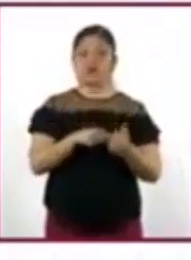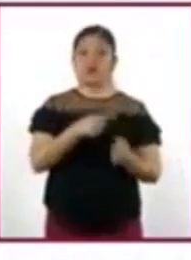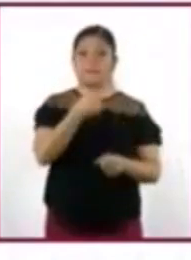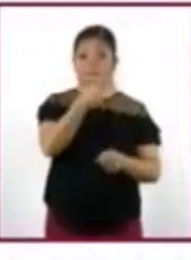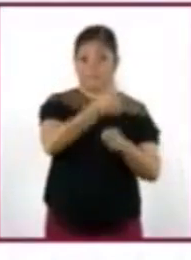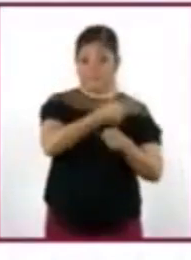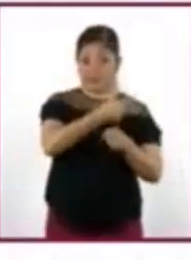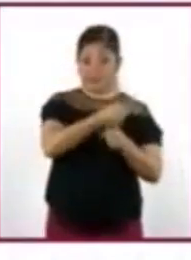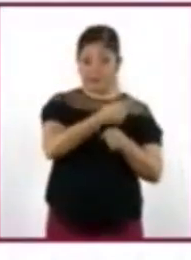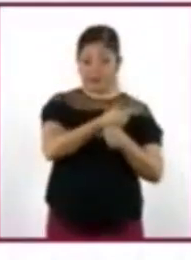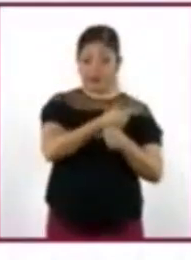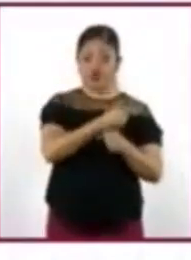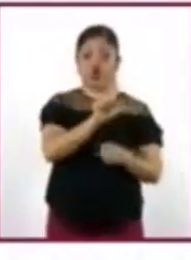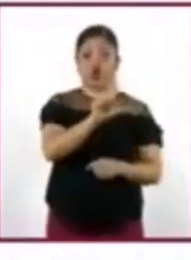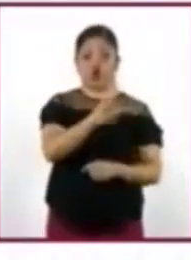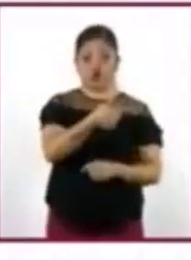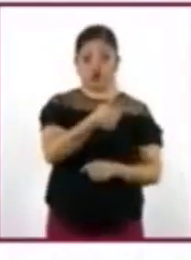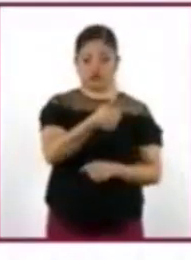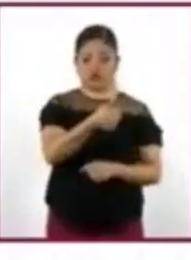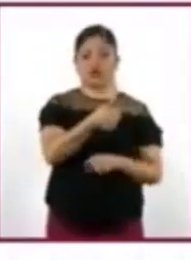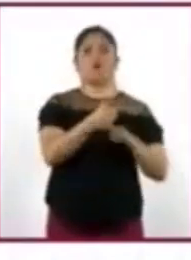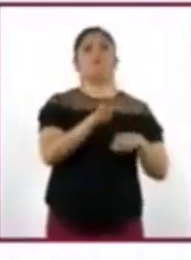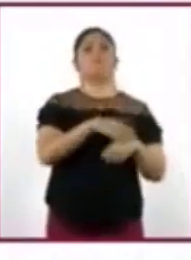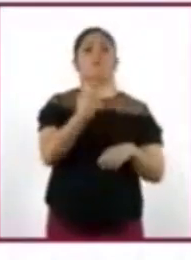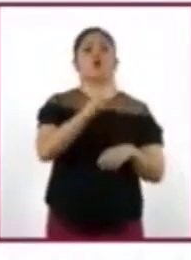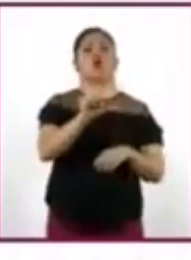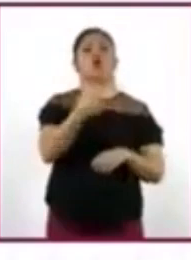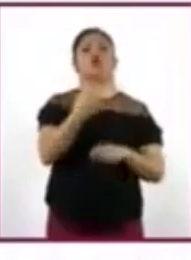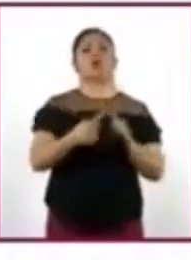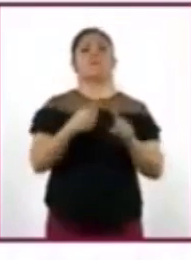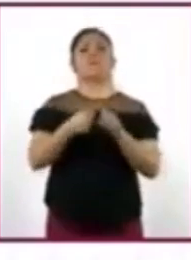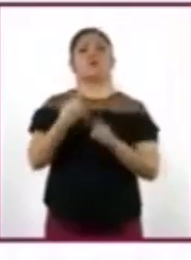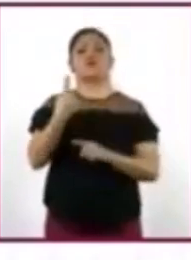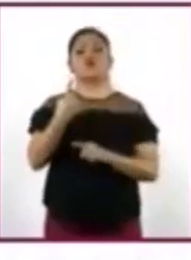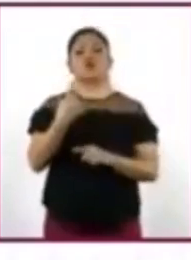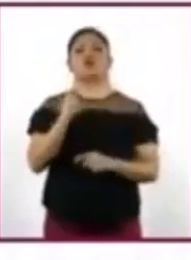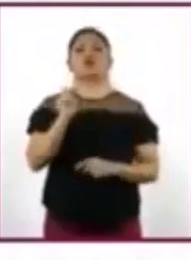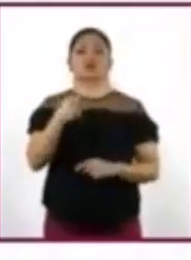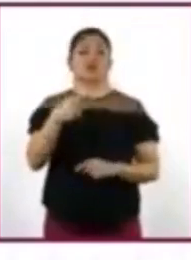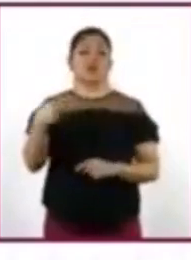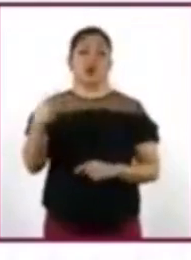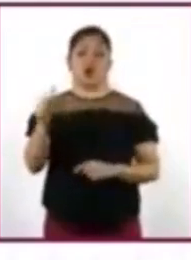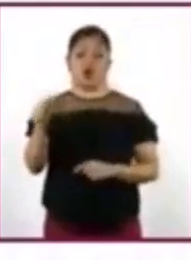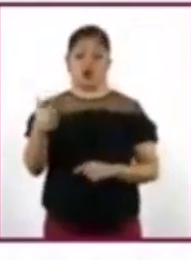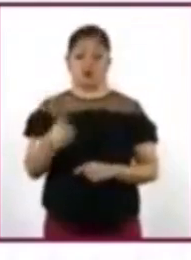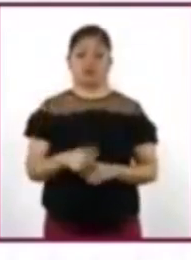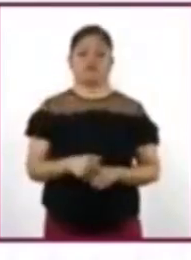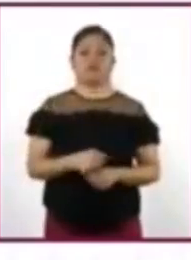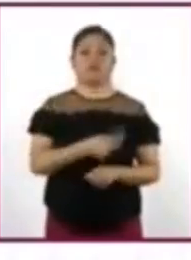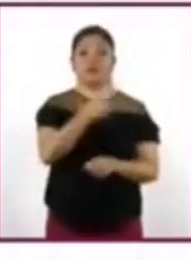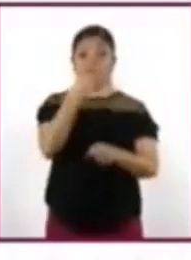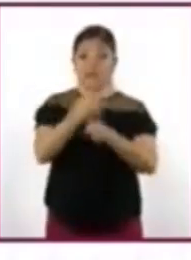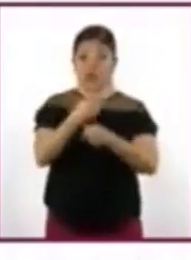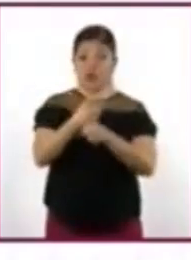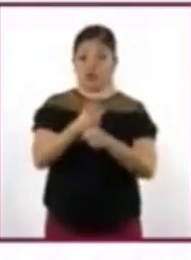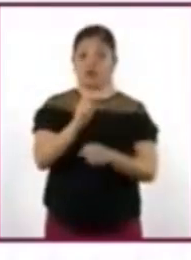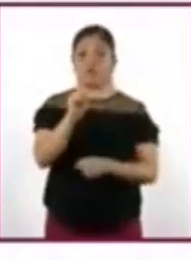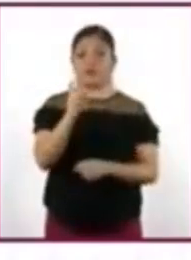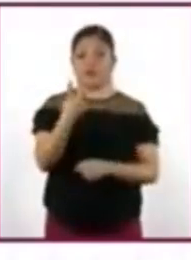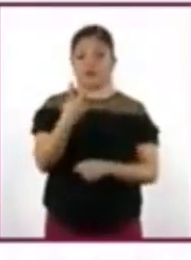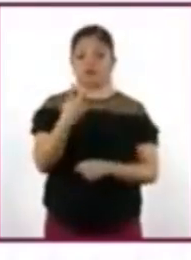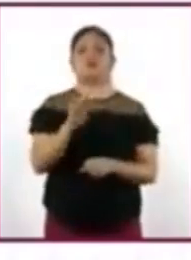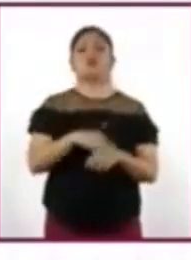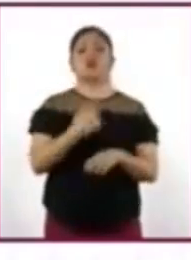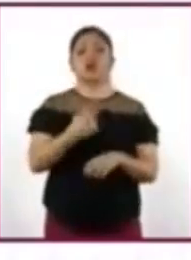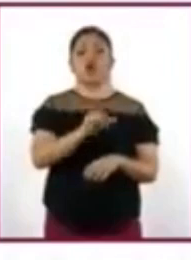primer término es 11, porque 11 por 1 es igual a 11. El segundo es 22, porque 11